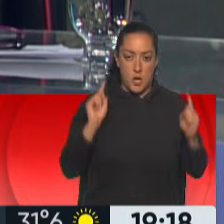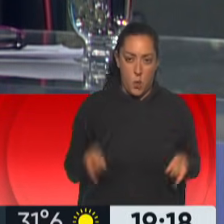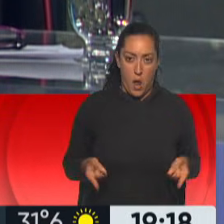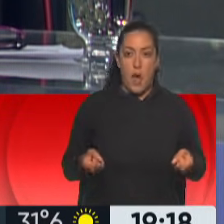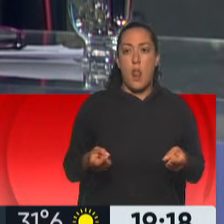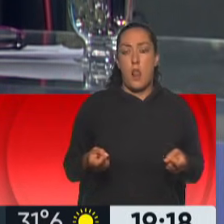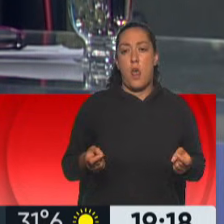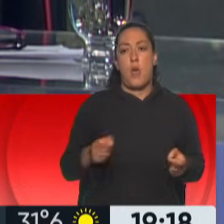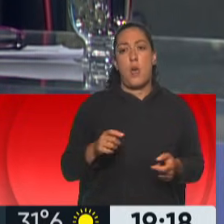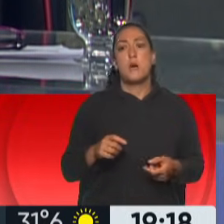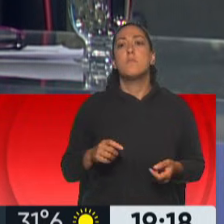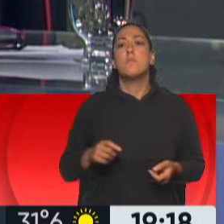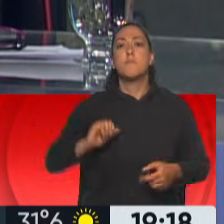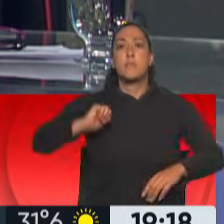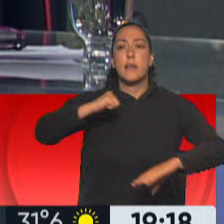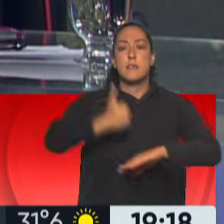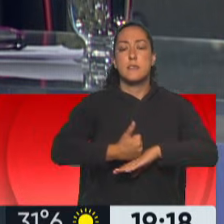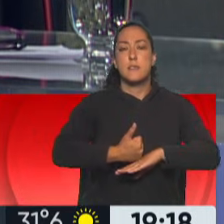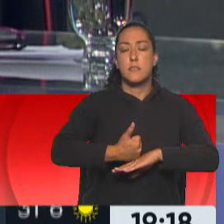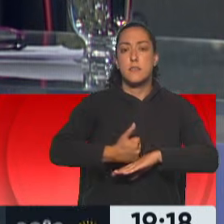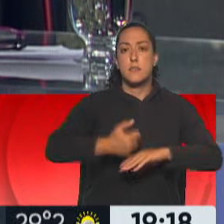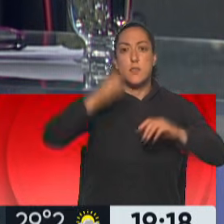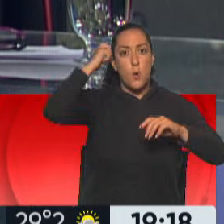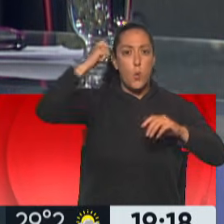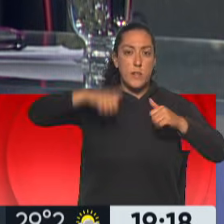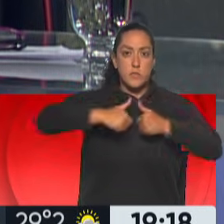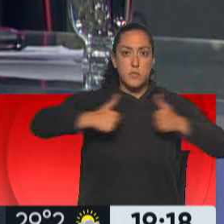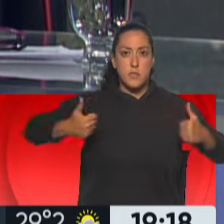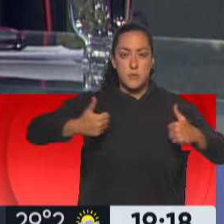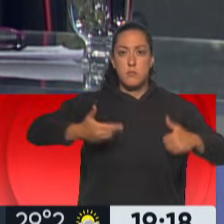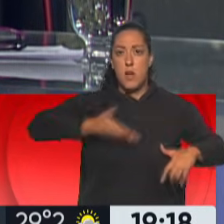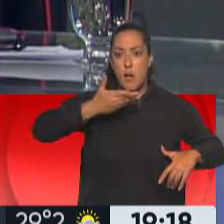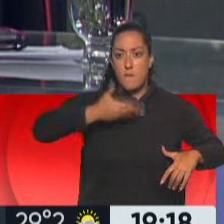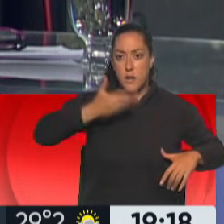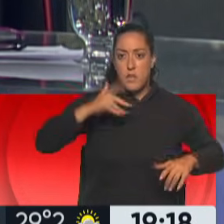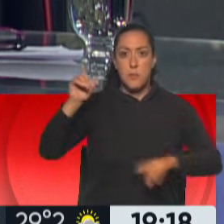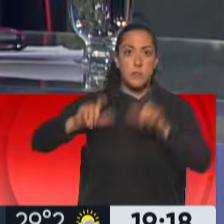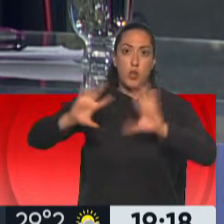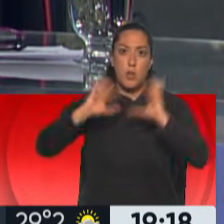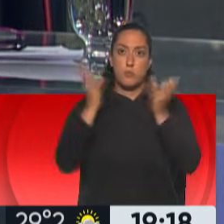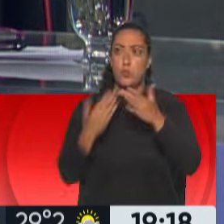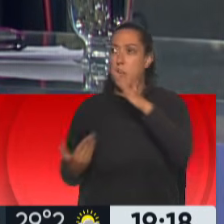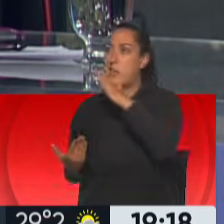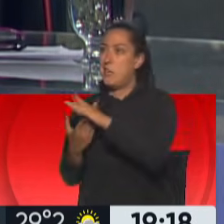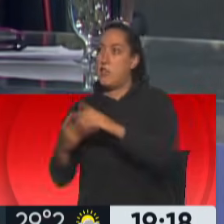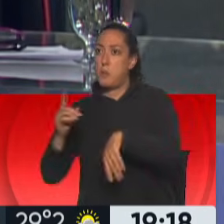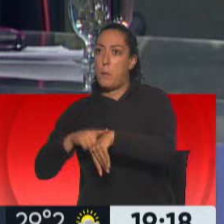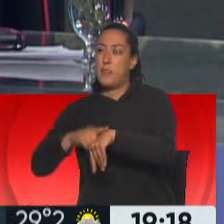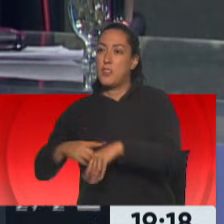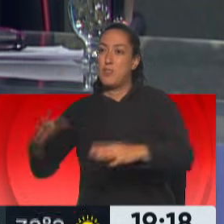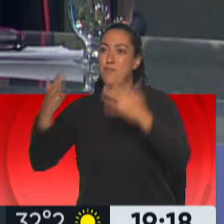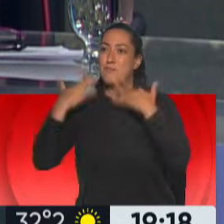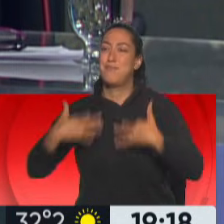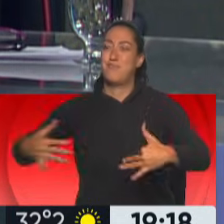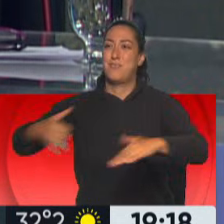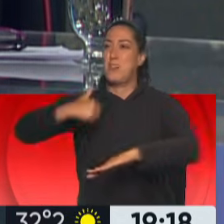demás, hablando en un estrado, y de pronto verlo en esta situación, lo que son los líderes del mundo y cómo la vida misma te